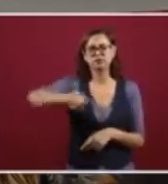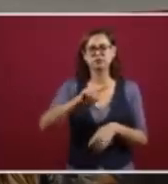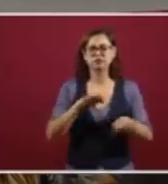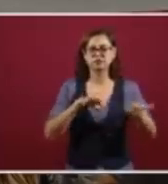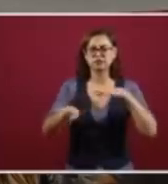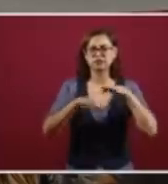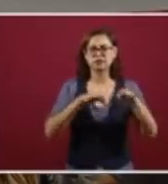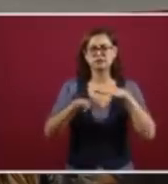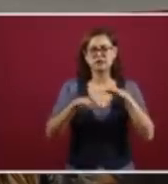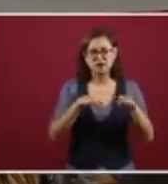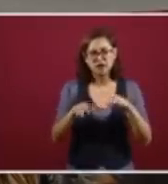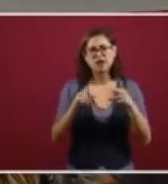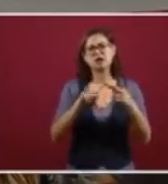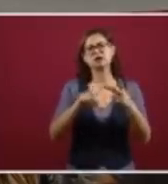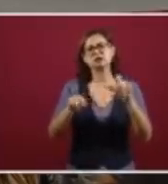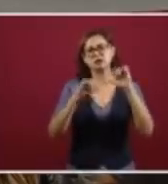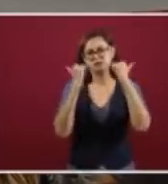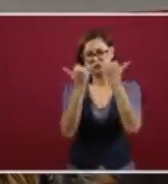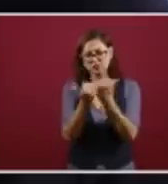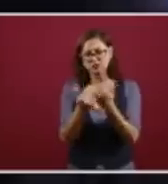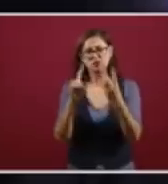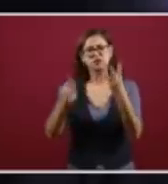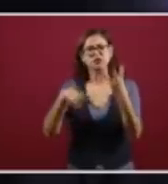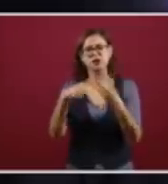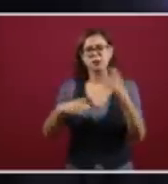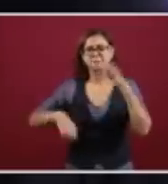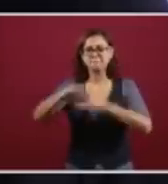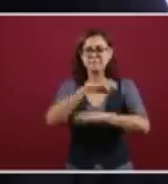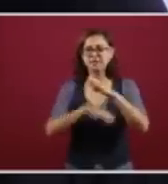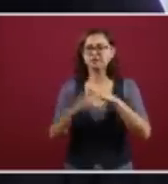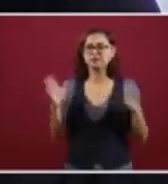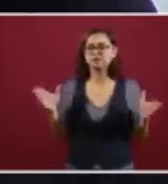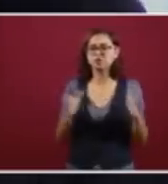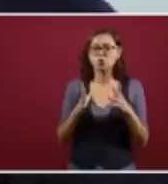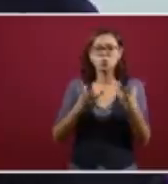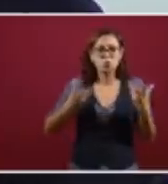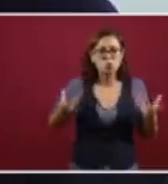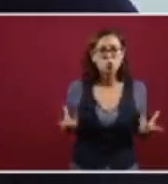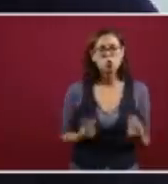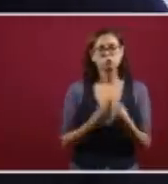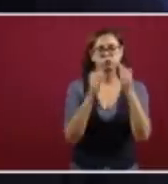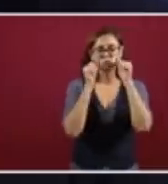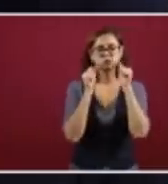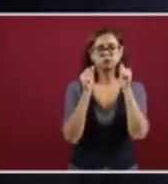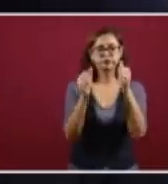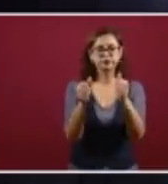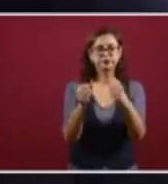particular, asociaciones civiles, pequeñas empresas. Siguiente.